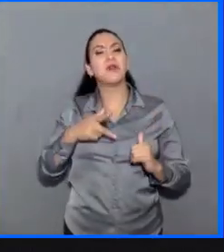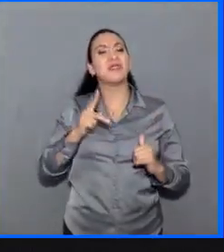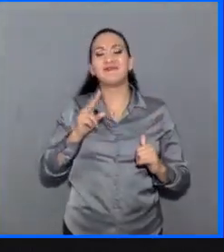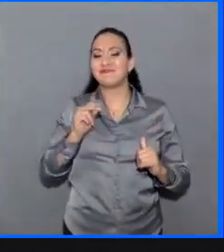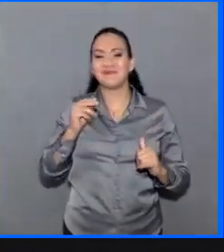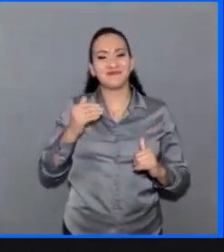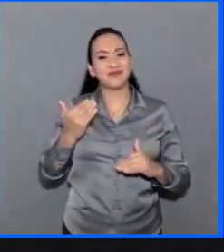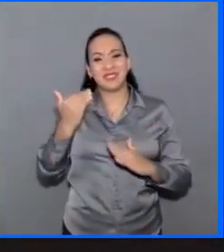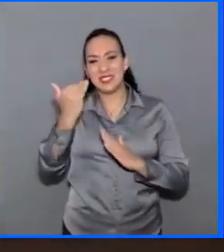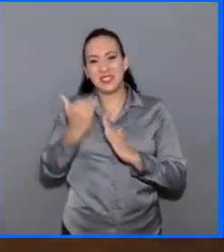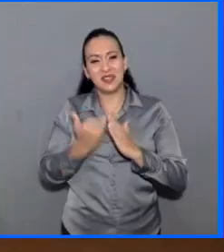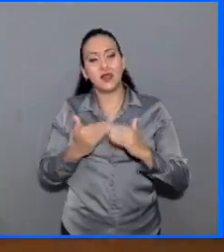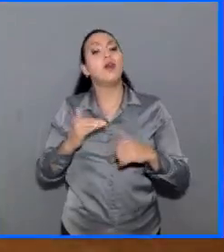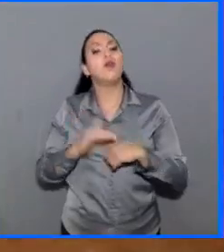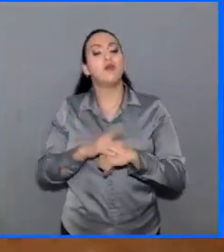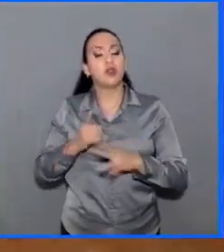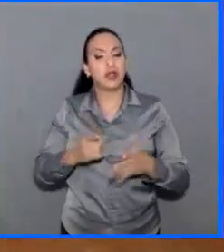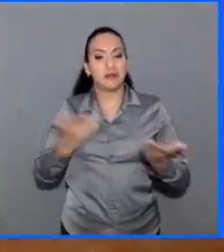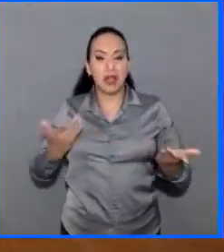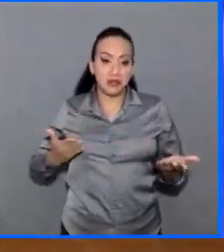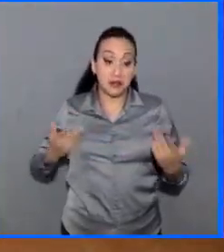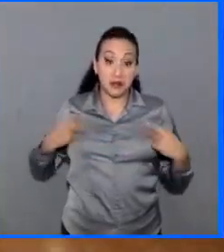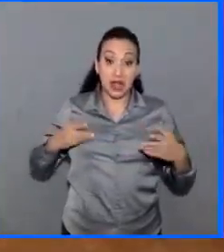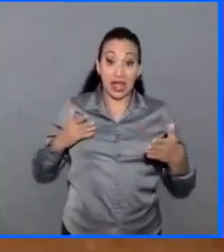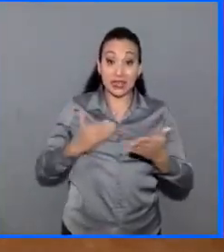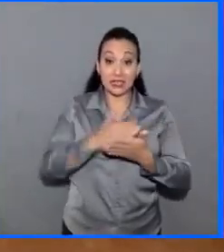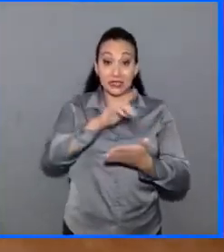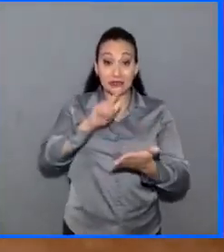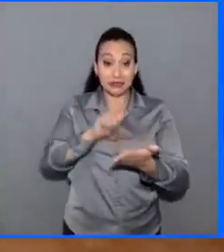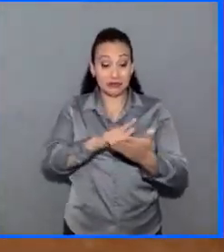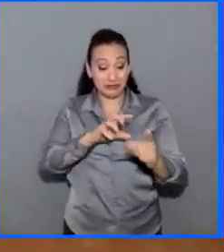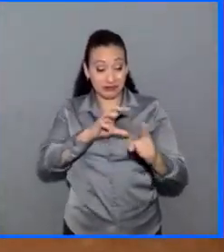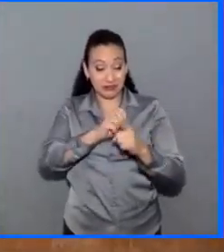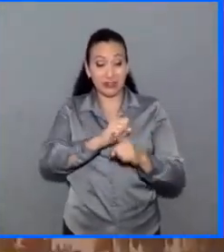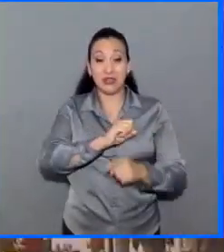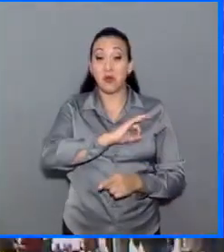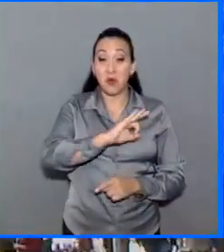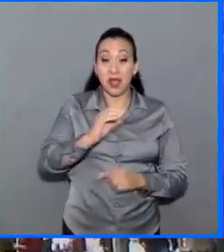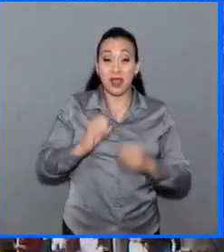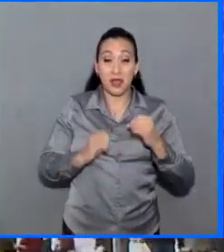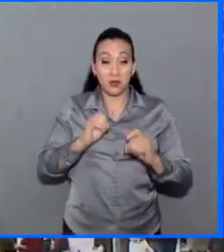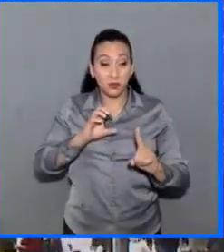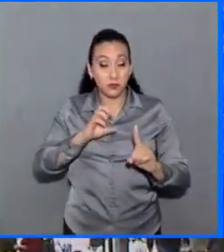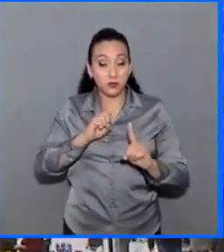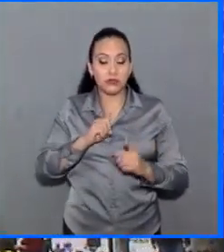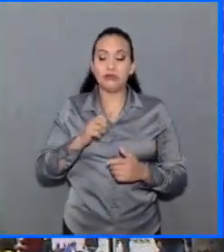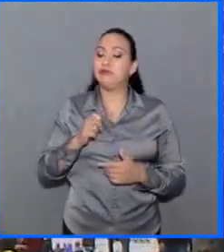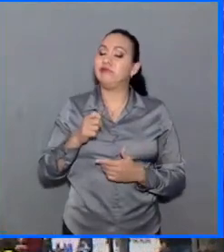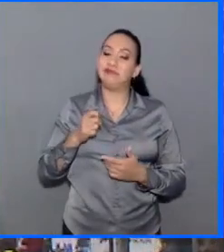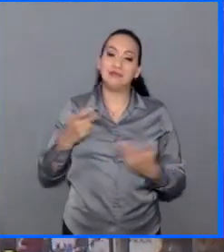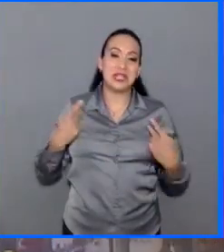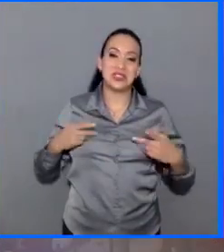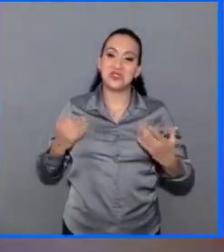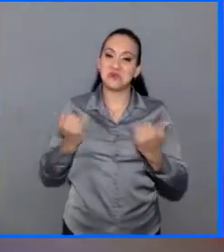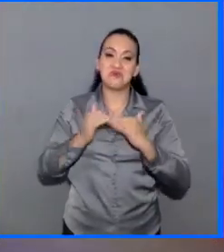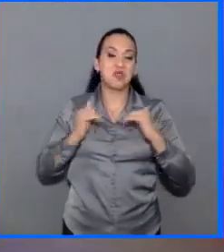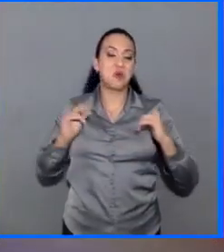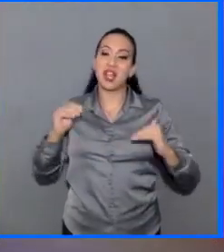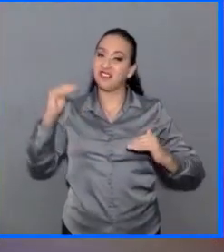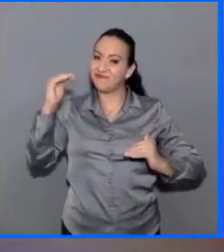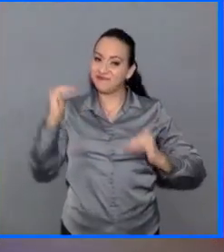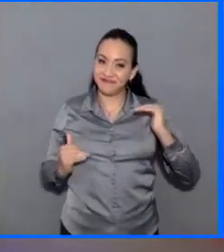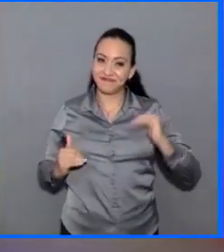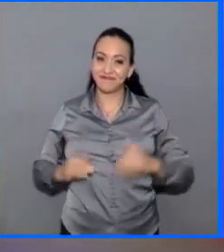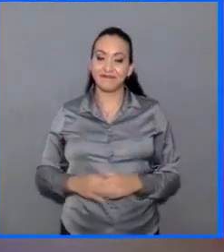al Estado de Derecho es también un golpe para la democracia y para el Estado constitucional.